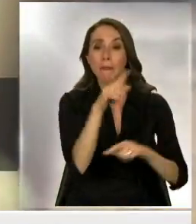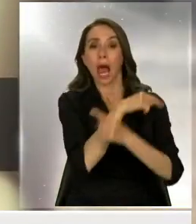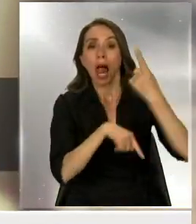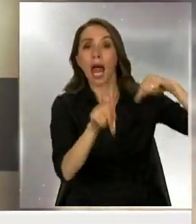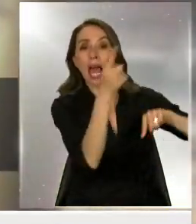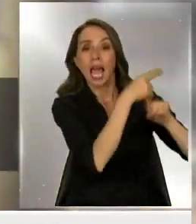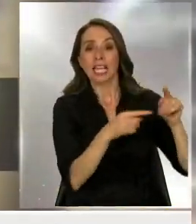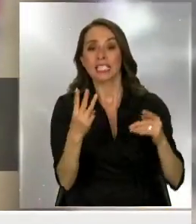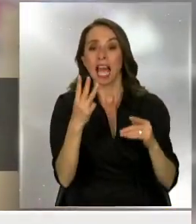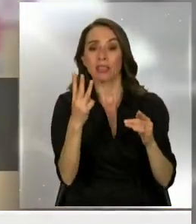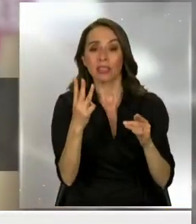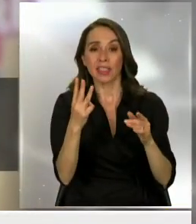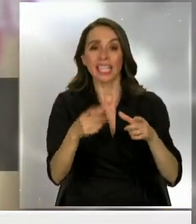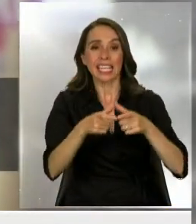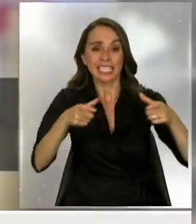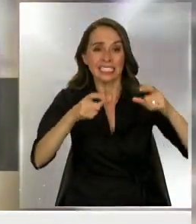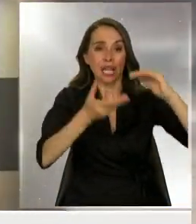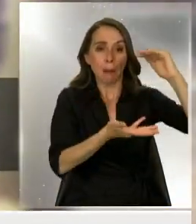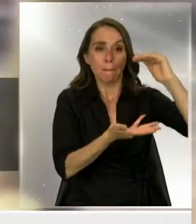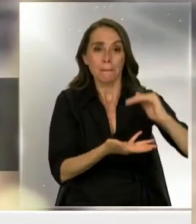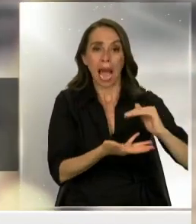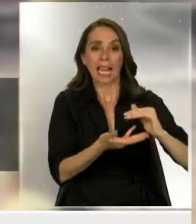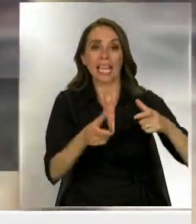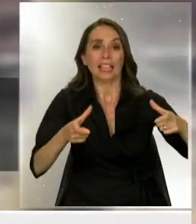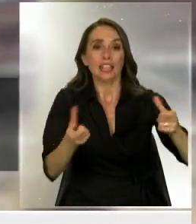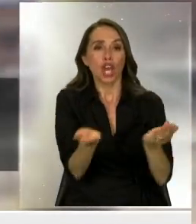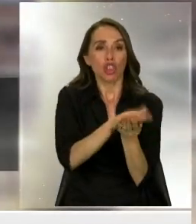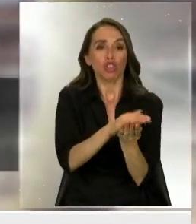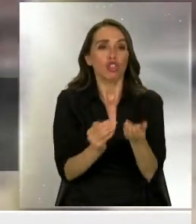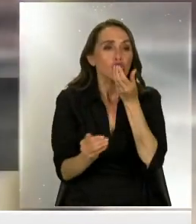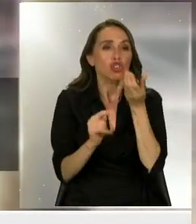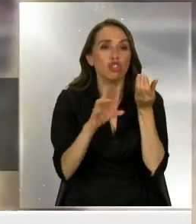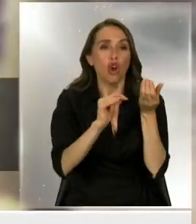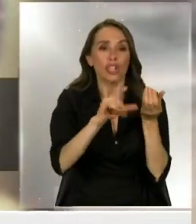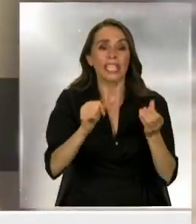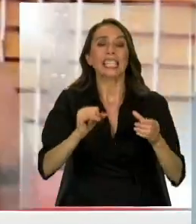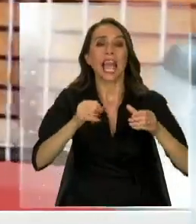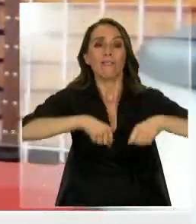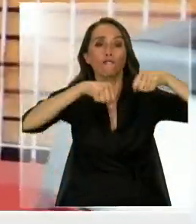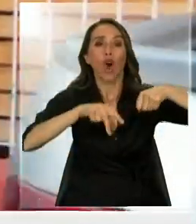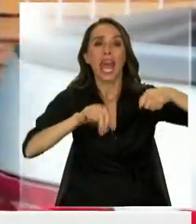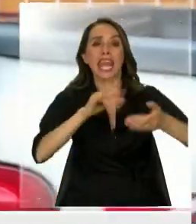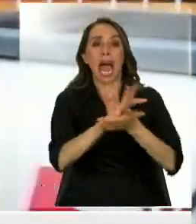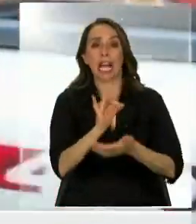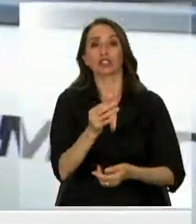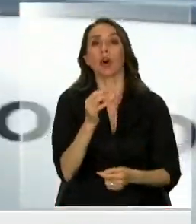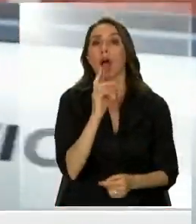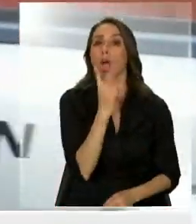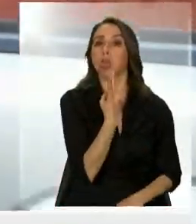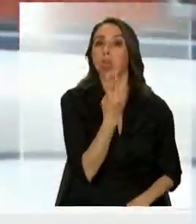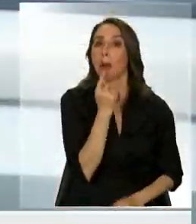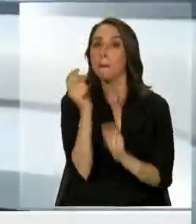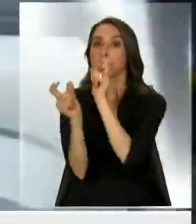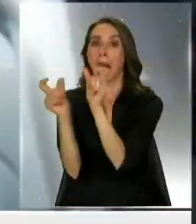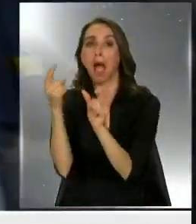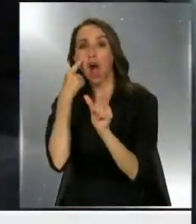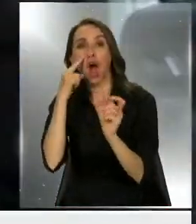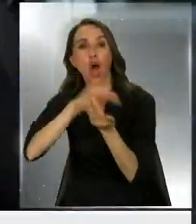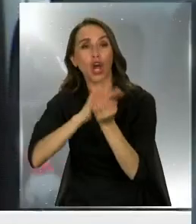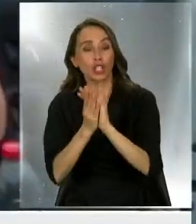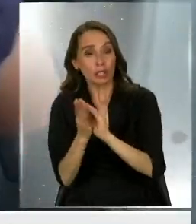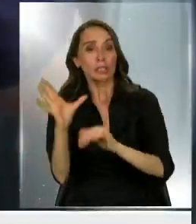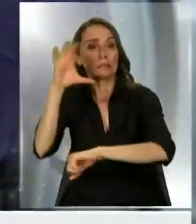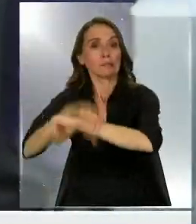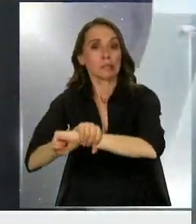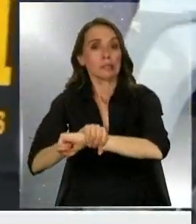tres paquetes de tortilla y un nacho grande, una bolsa grande. Ya, mi hermano, yo lo paso a él. En aquella oportunidad, los líderes fueron detenidos y hoy